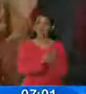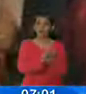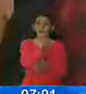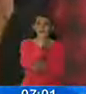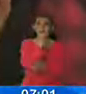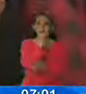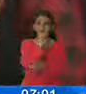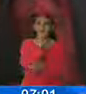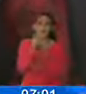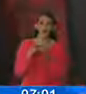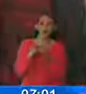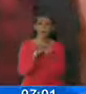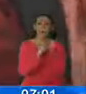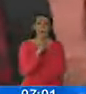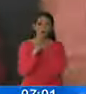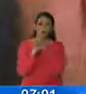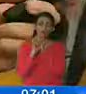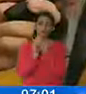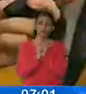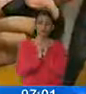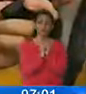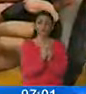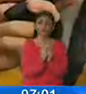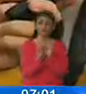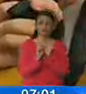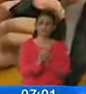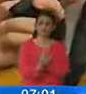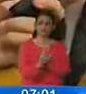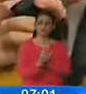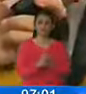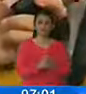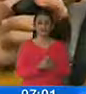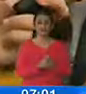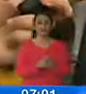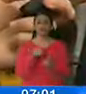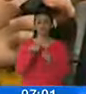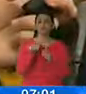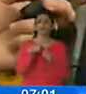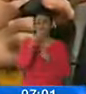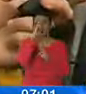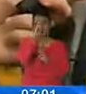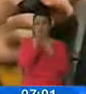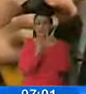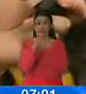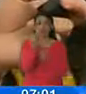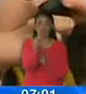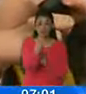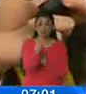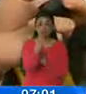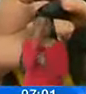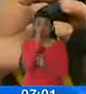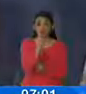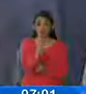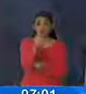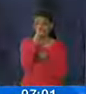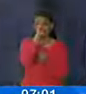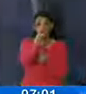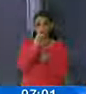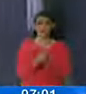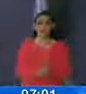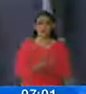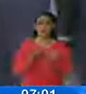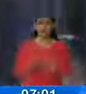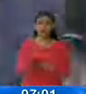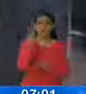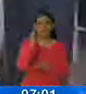esposa, compañeros y simpatizantes. Soy optimista de que se respete la voluntad popular. La voz del pueblo es la voz de Dios. Así se